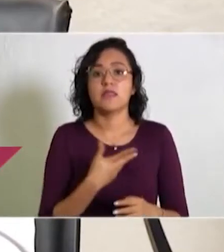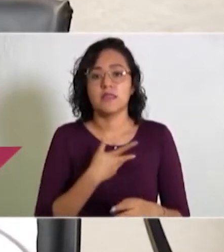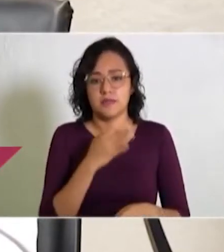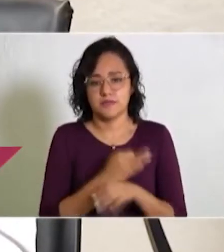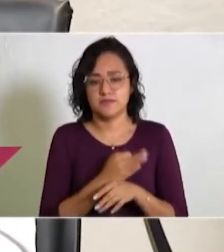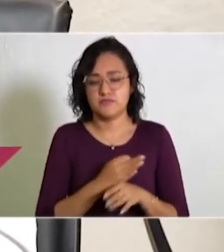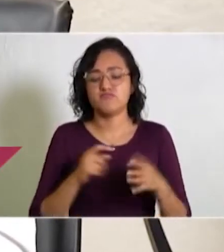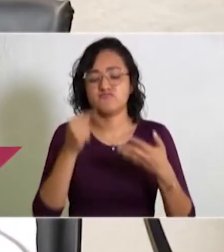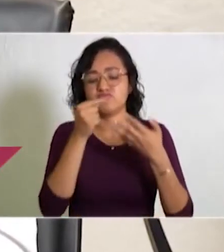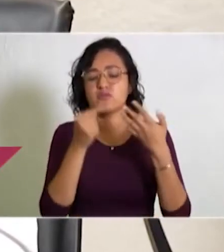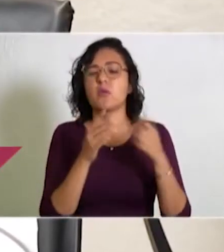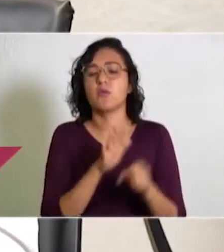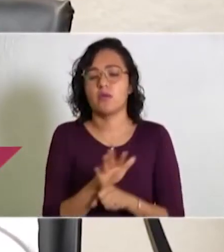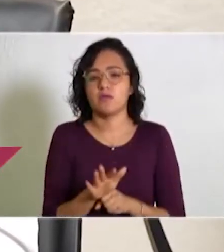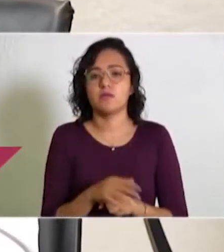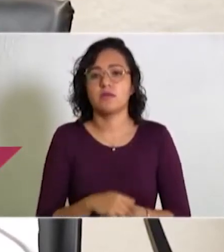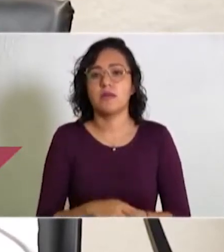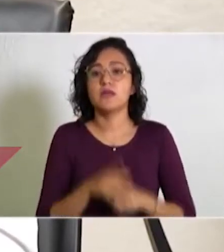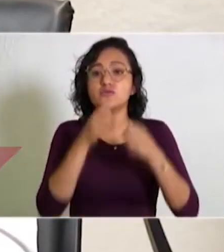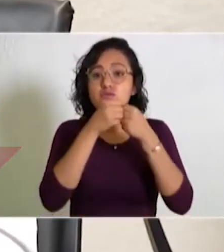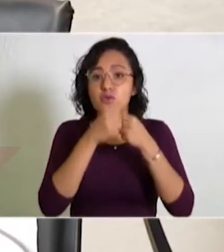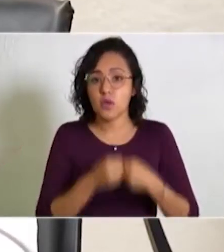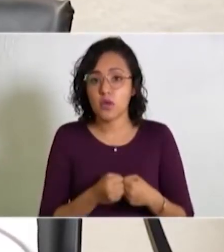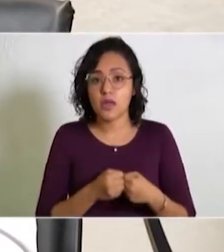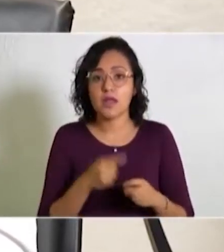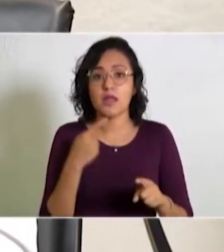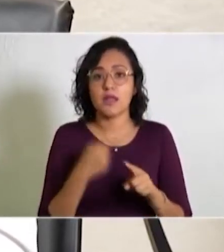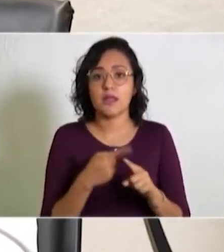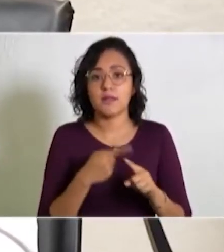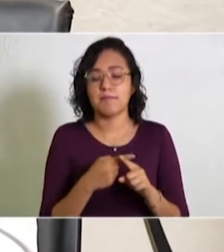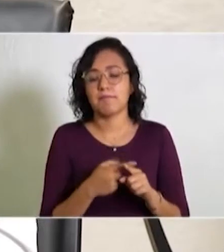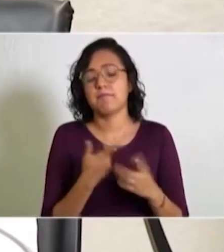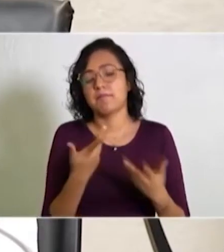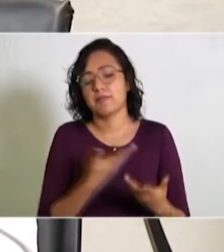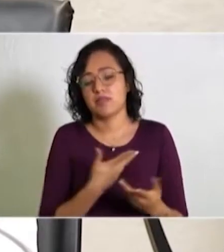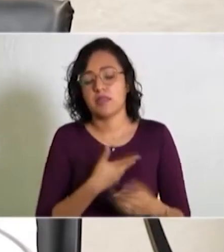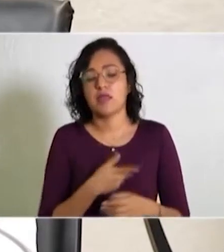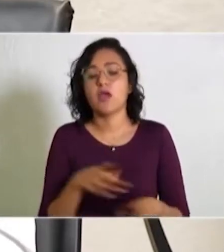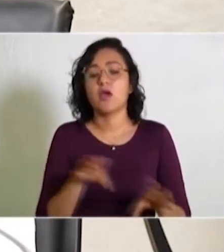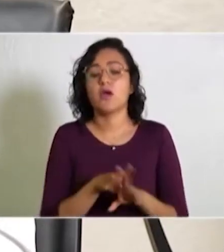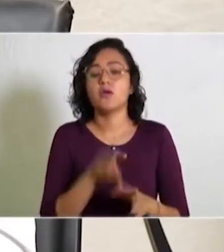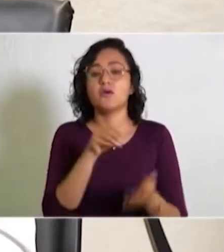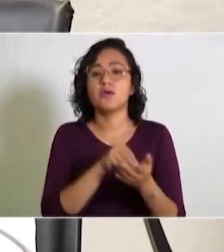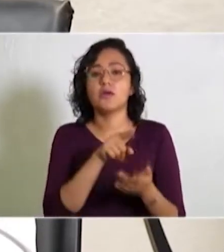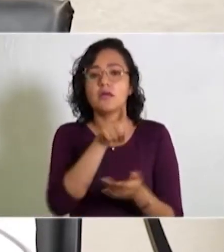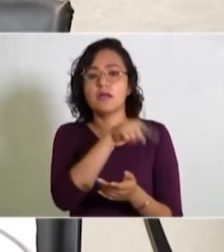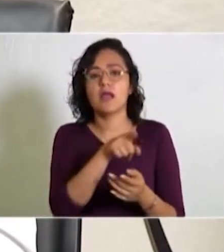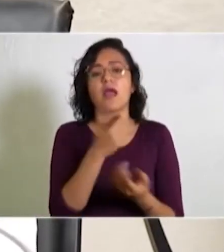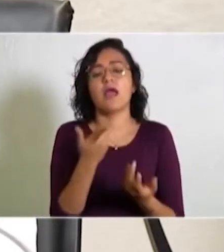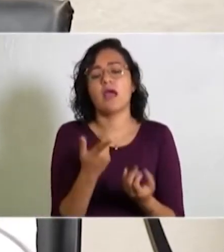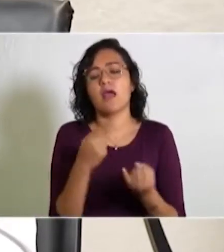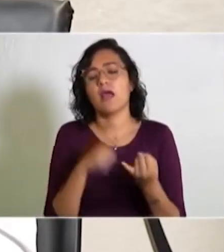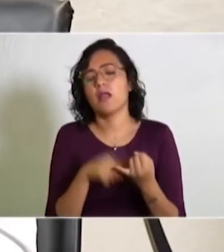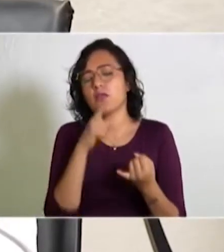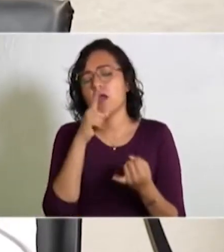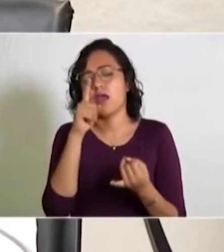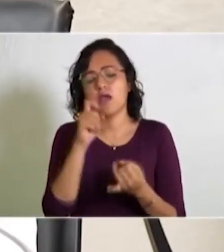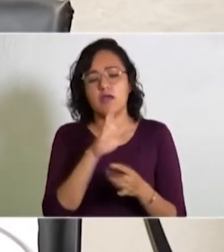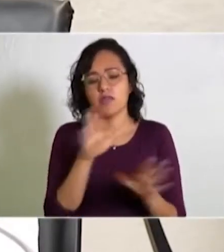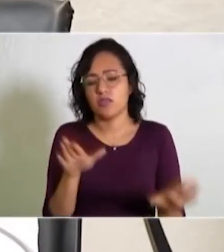siguientes características: seguridad de la tenencia, disponibilidad de servicios,